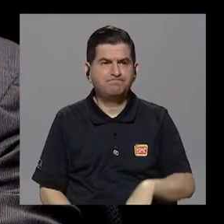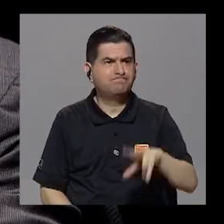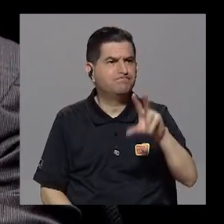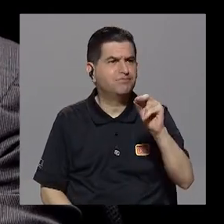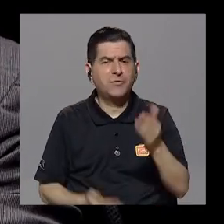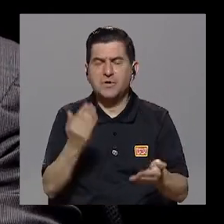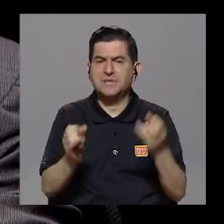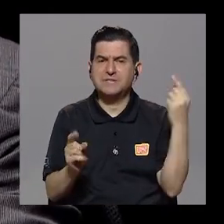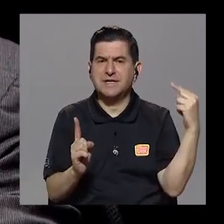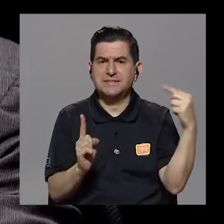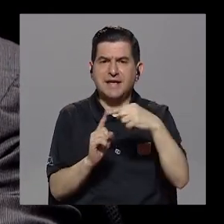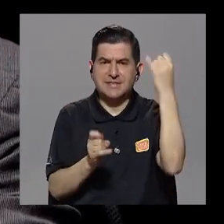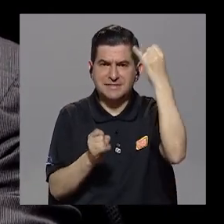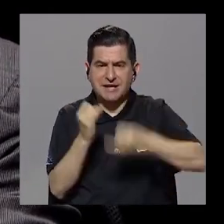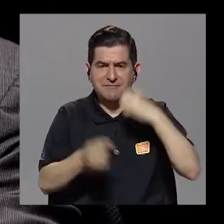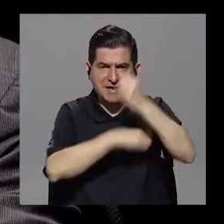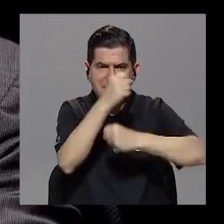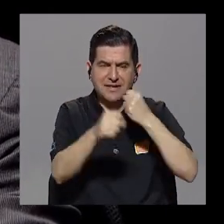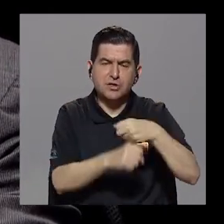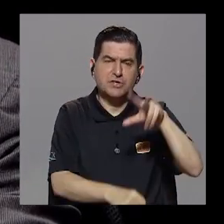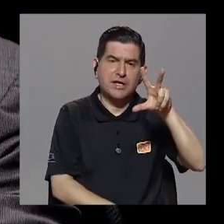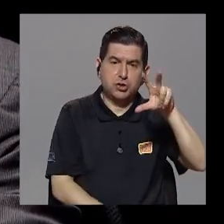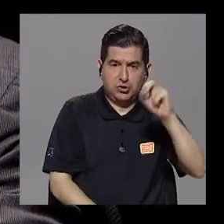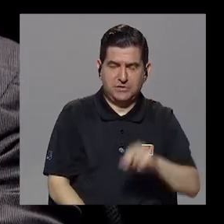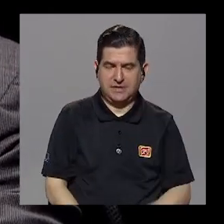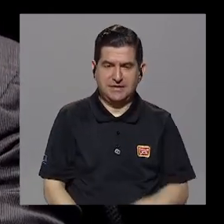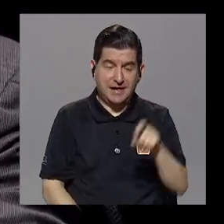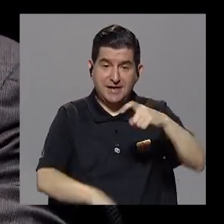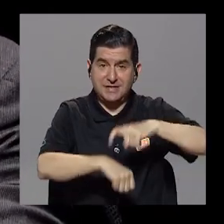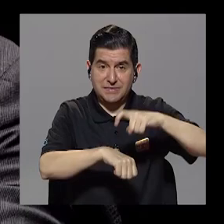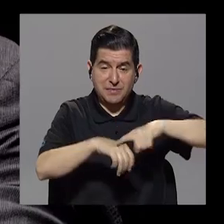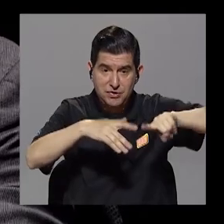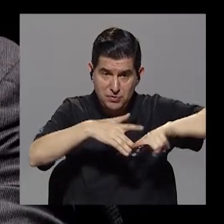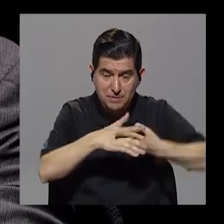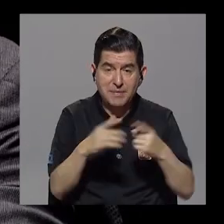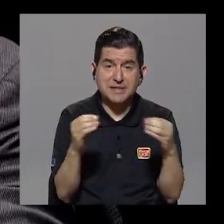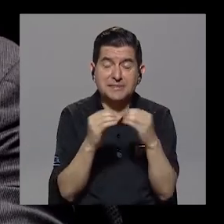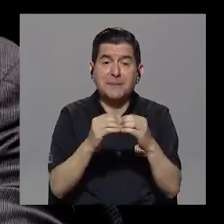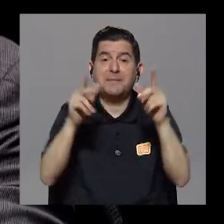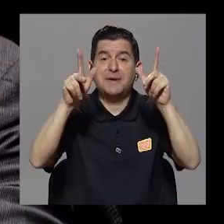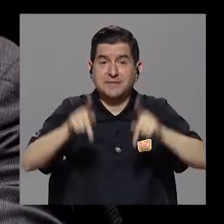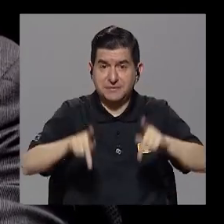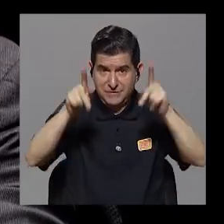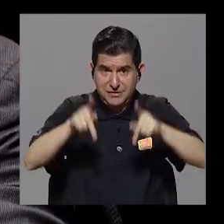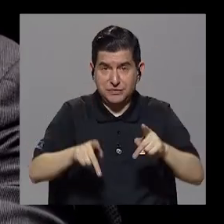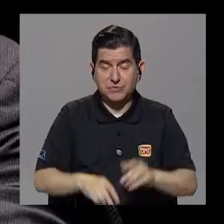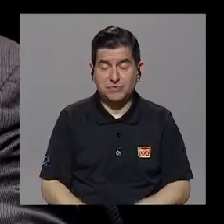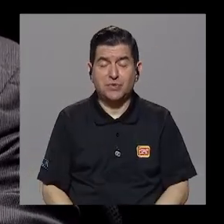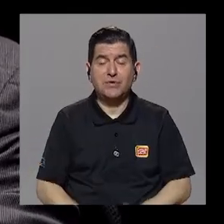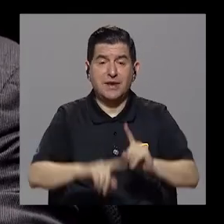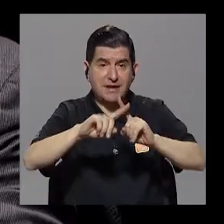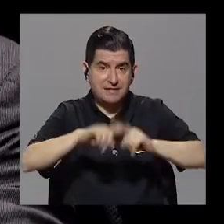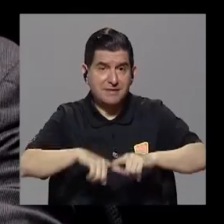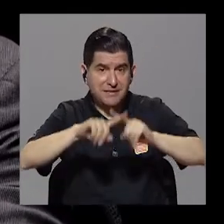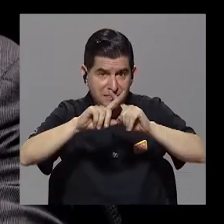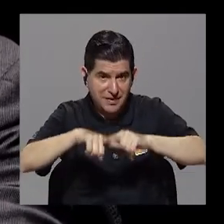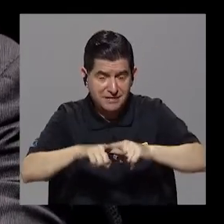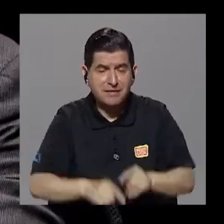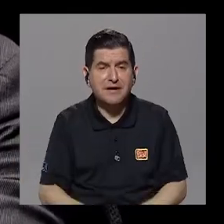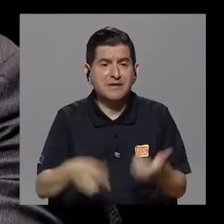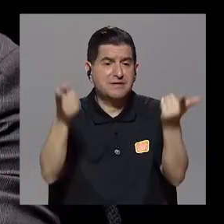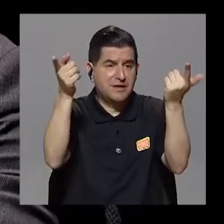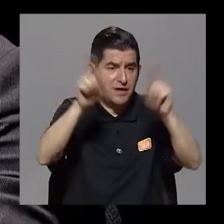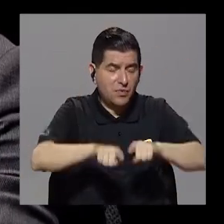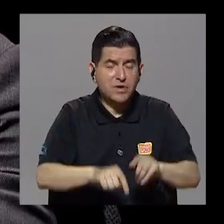No sería hasta finales de los años 30, porque ahí es cuando ya empieza a haber mucha más gente. Uh-huh. Y depende mucho de qué